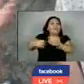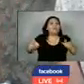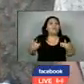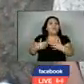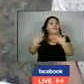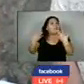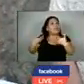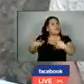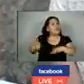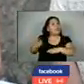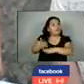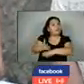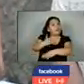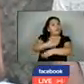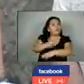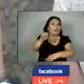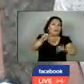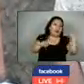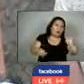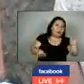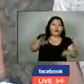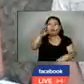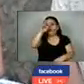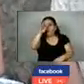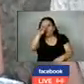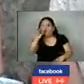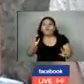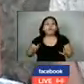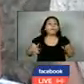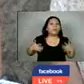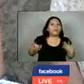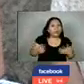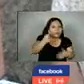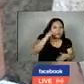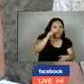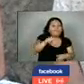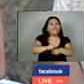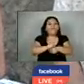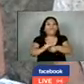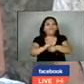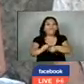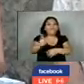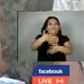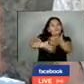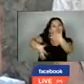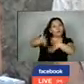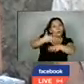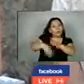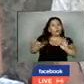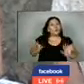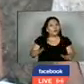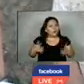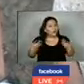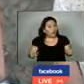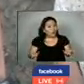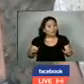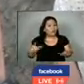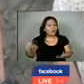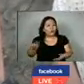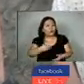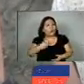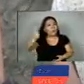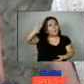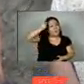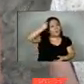venido muchos que vienen desde enero, febrero, porque han venido a entrenar la ola. Entonces esto, por eso es que nosotros estamos haciendo un cálculo